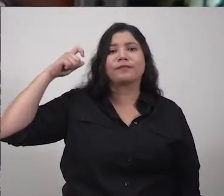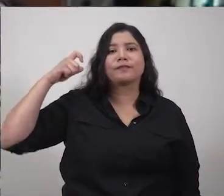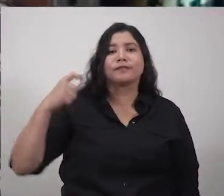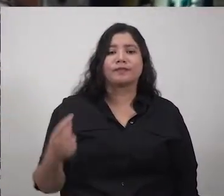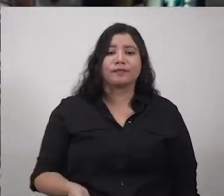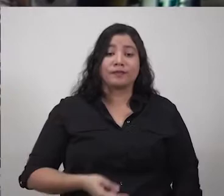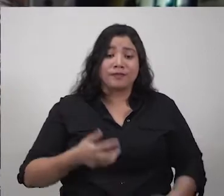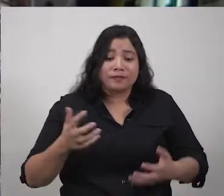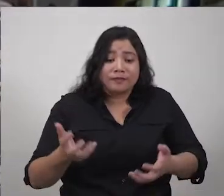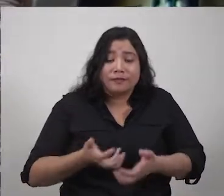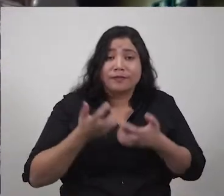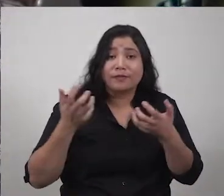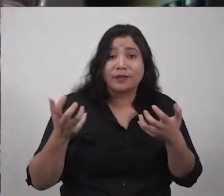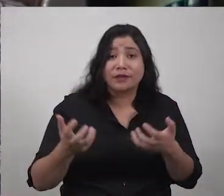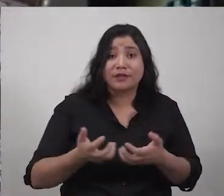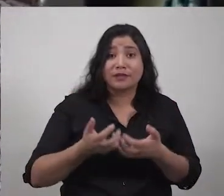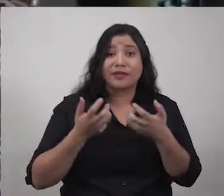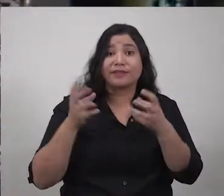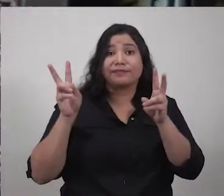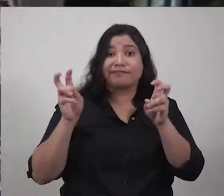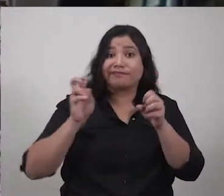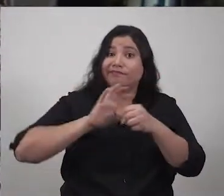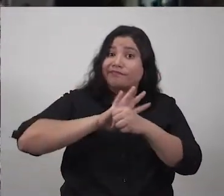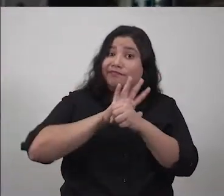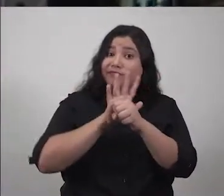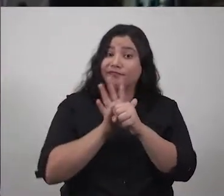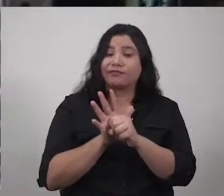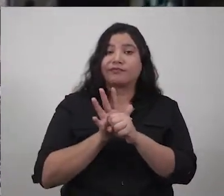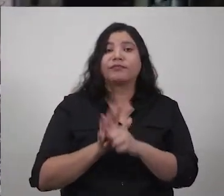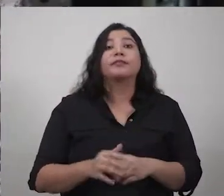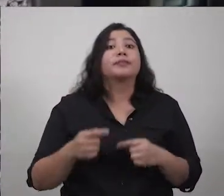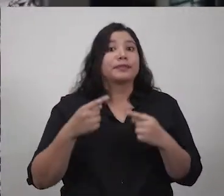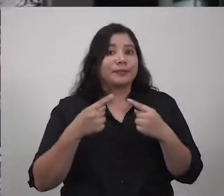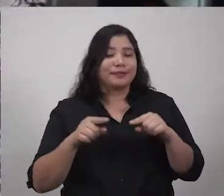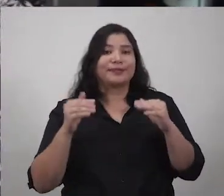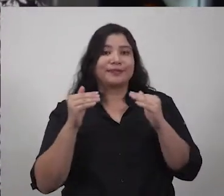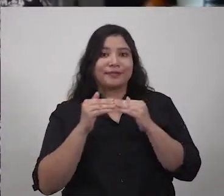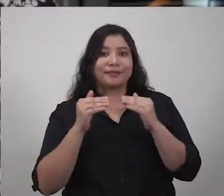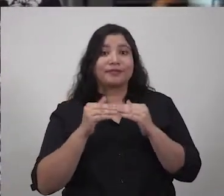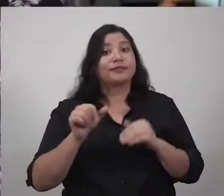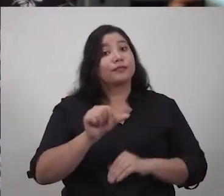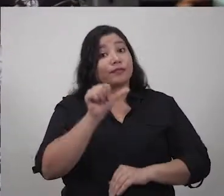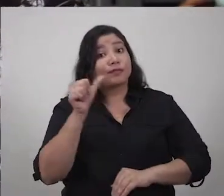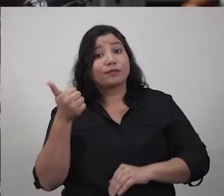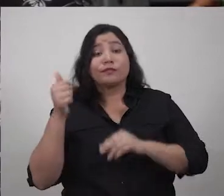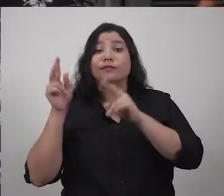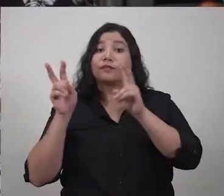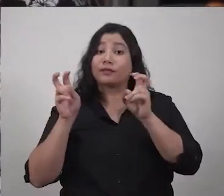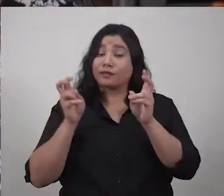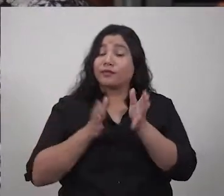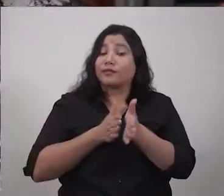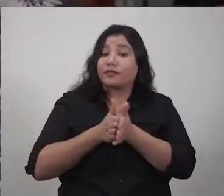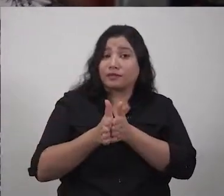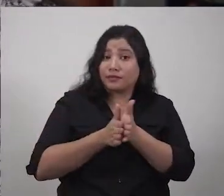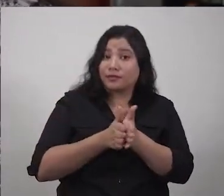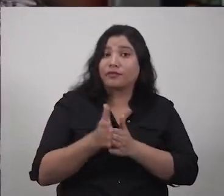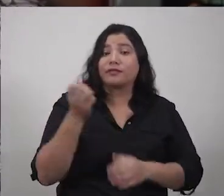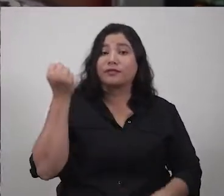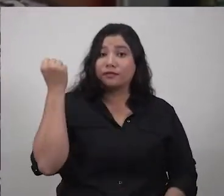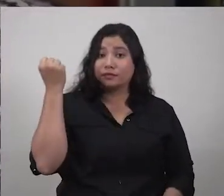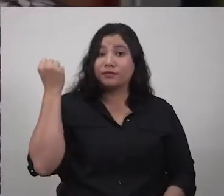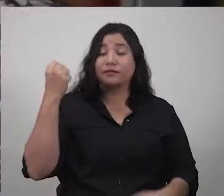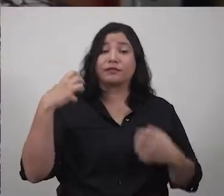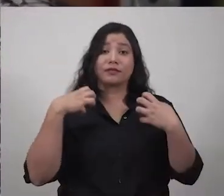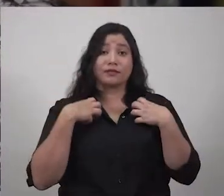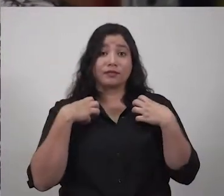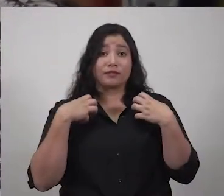en investigación con el tema del COVID-19, pero también otras temáticas que son de interés primordial para la